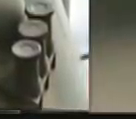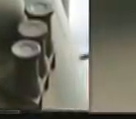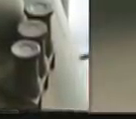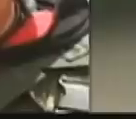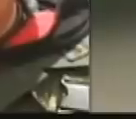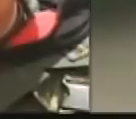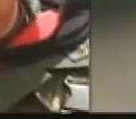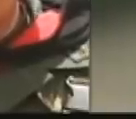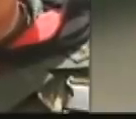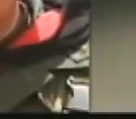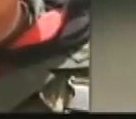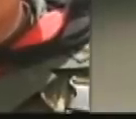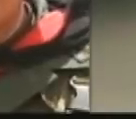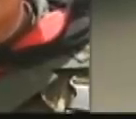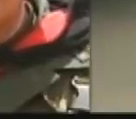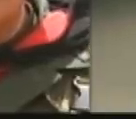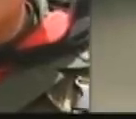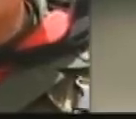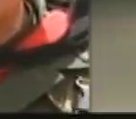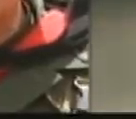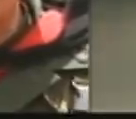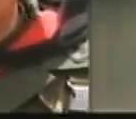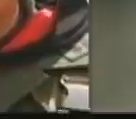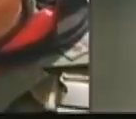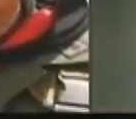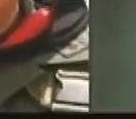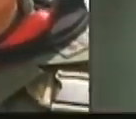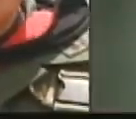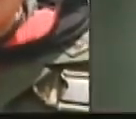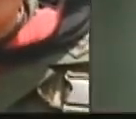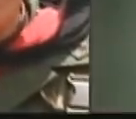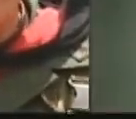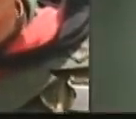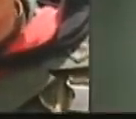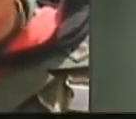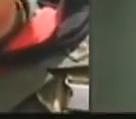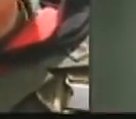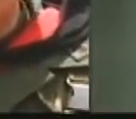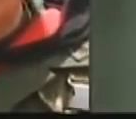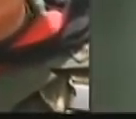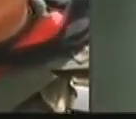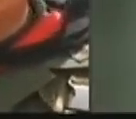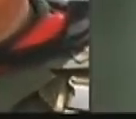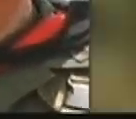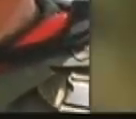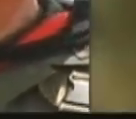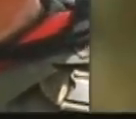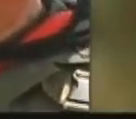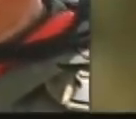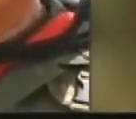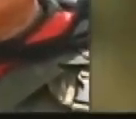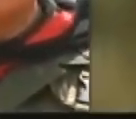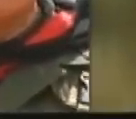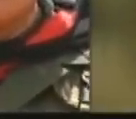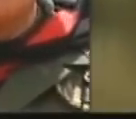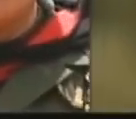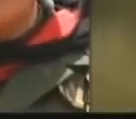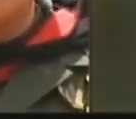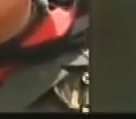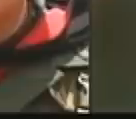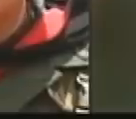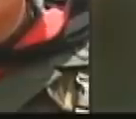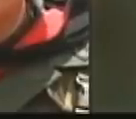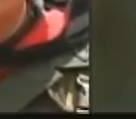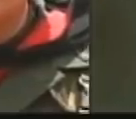victoria es la paz. Y por eso es que Venezuela lleva su destino y lleva su camino también, su dirección. Nosotros somos un